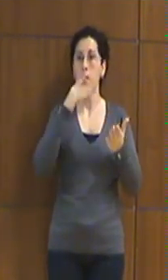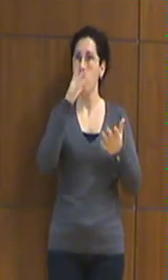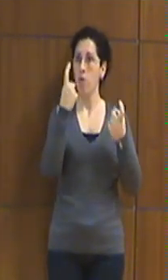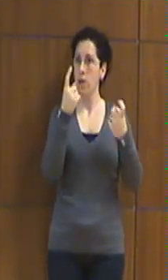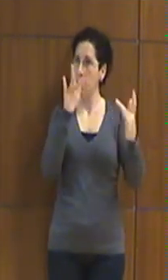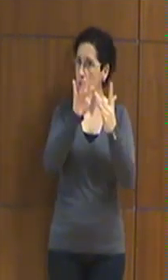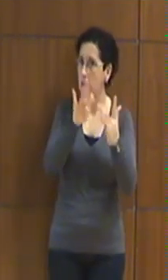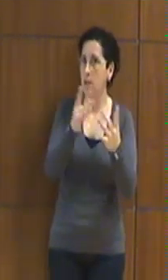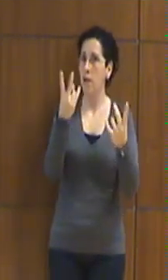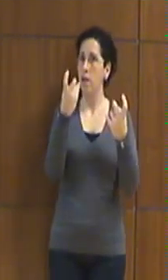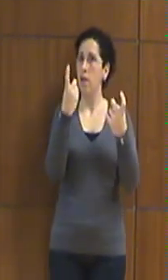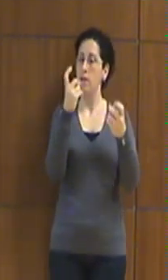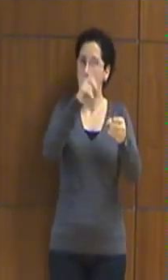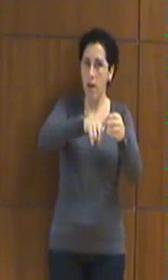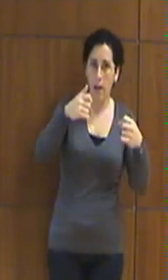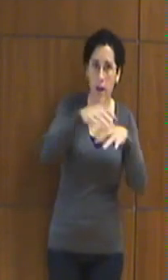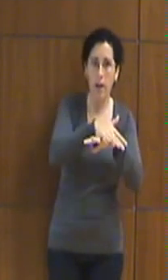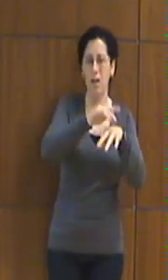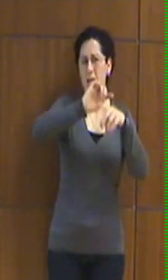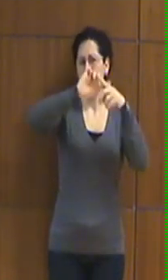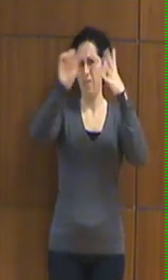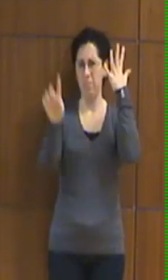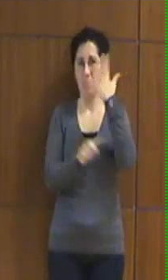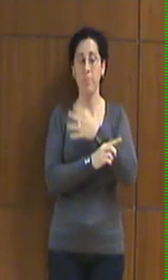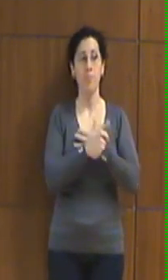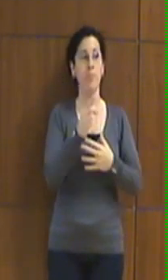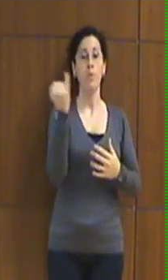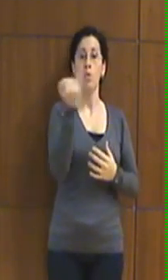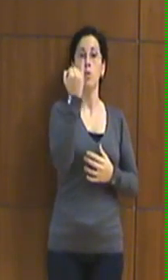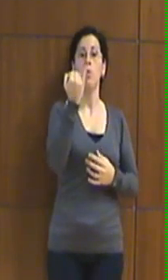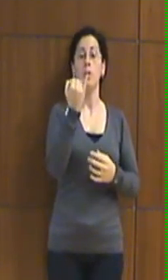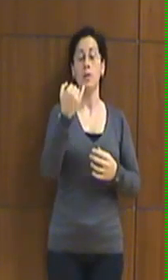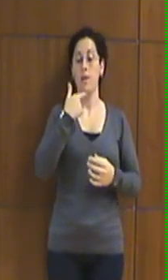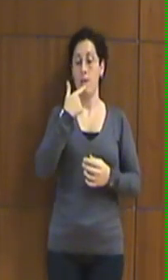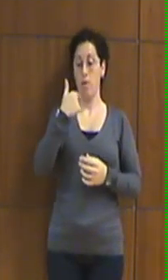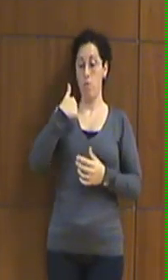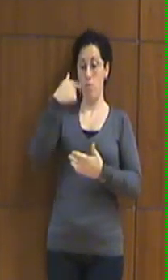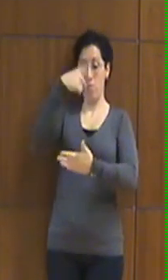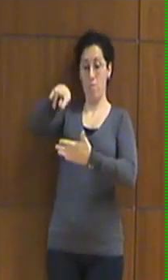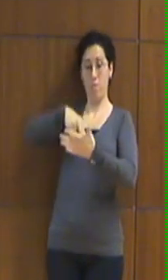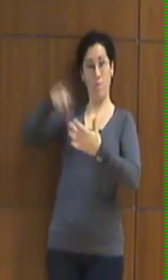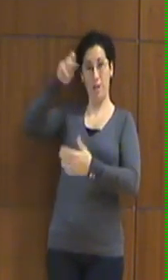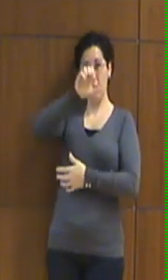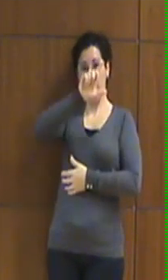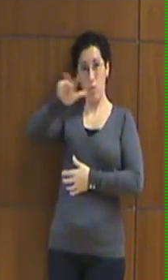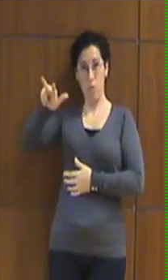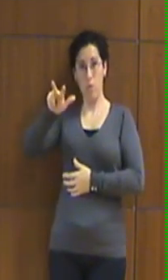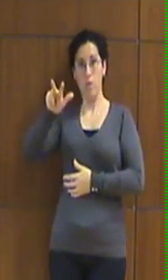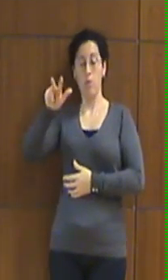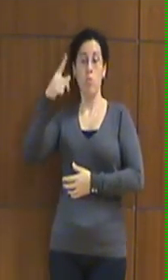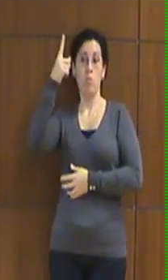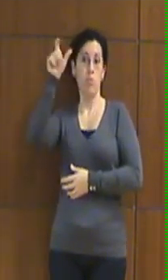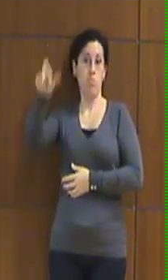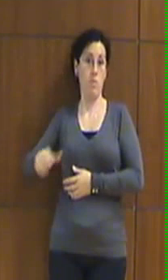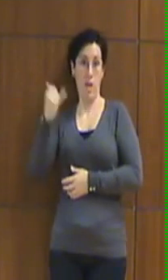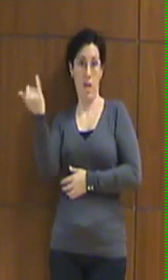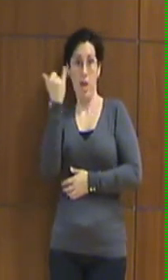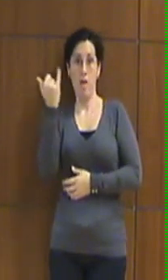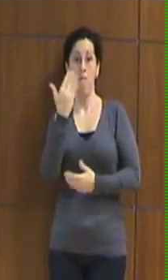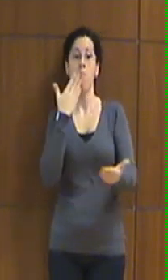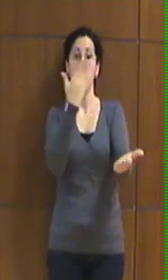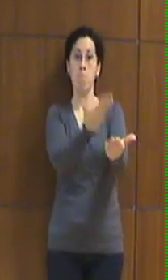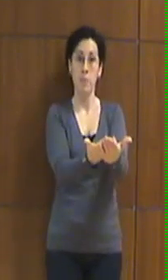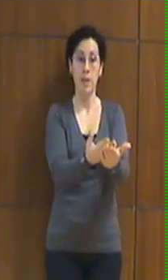existe. Leía yo el otro día que en Estados Unidos había agencias de trabajo, de empleo, que estaban exigiendo